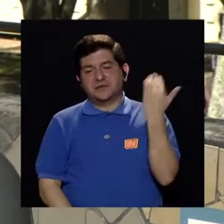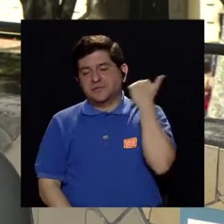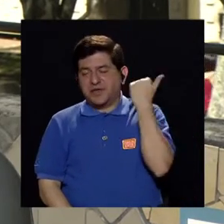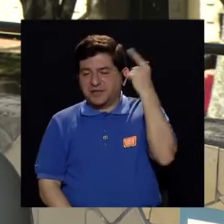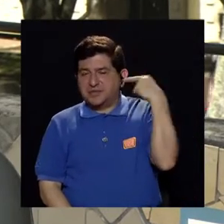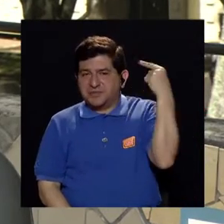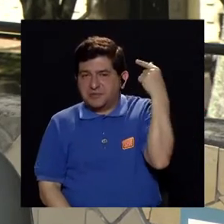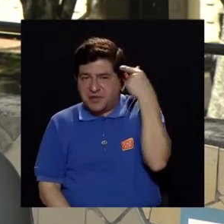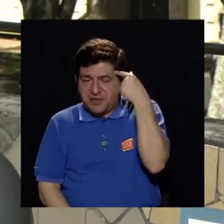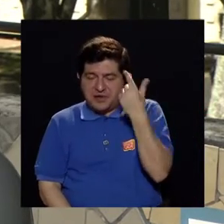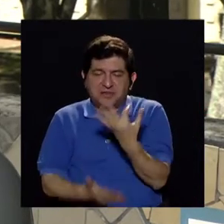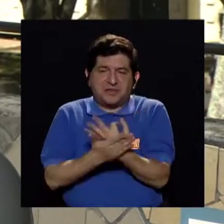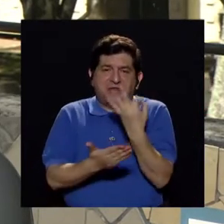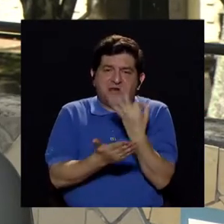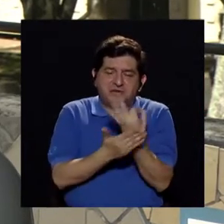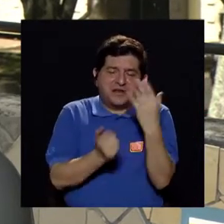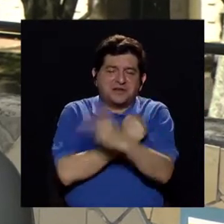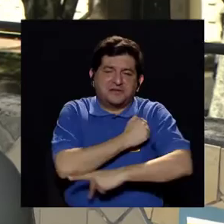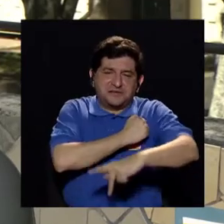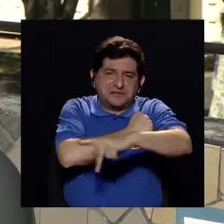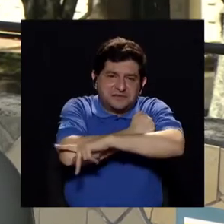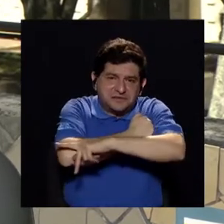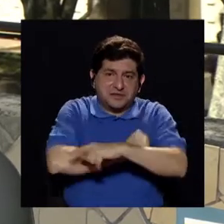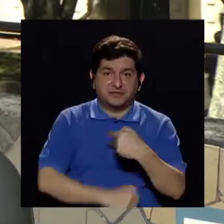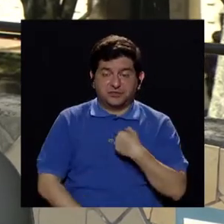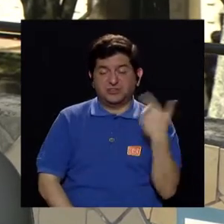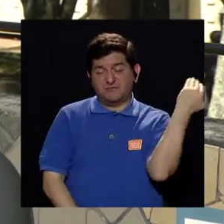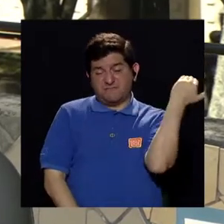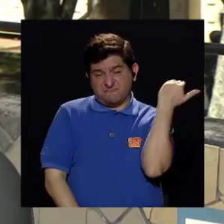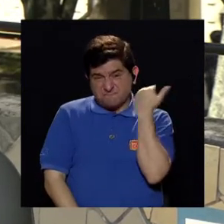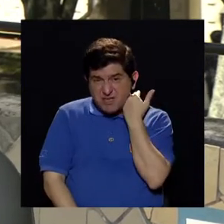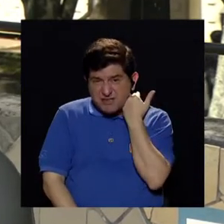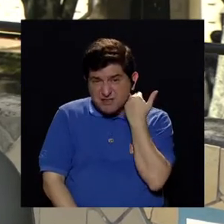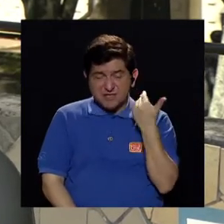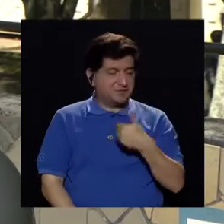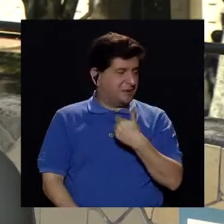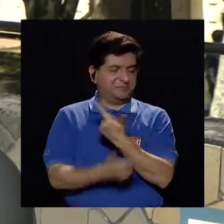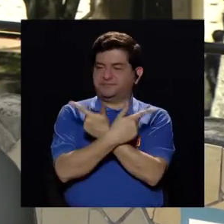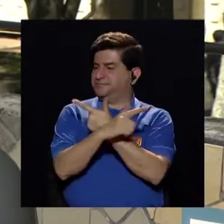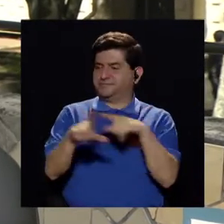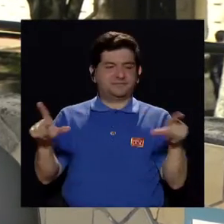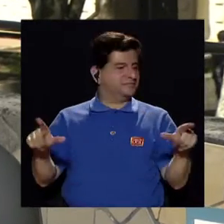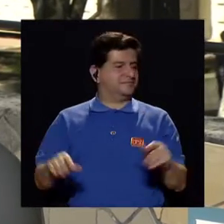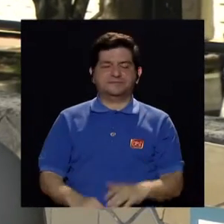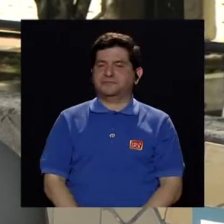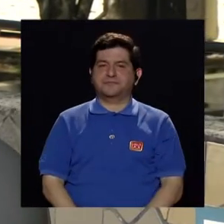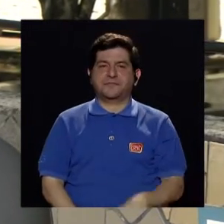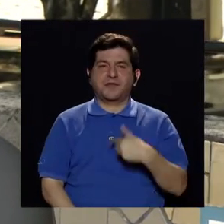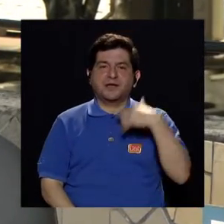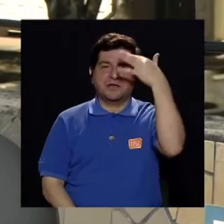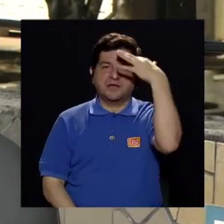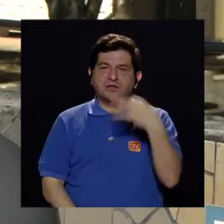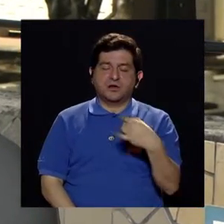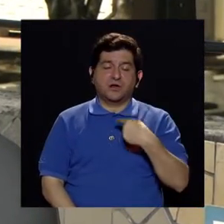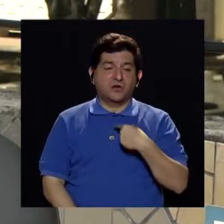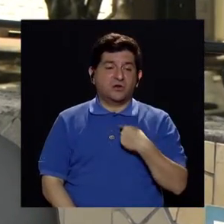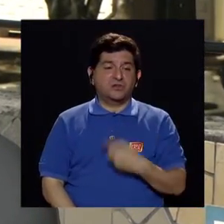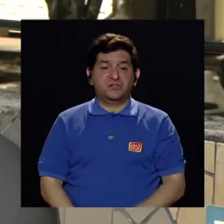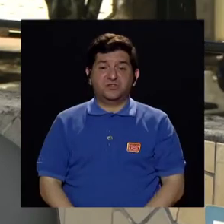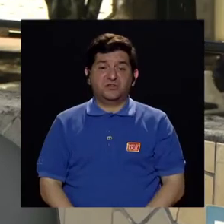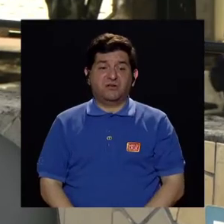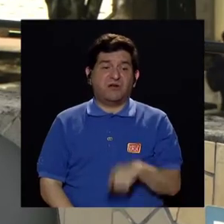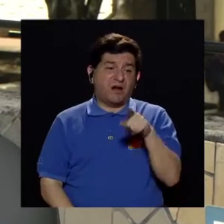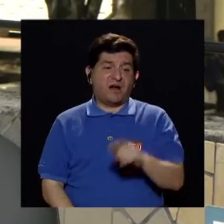gobierno, de las finanzas del país, cuando yo soy víctima no tengo libertad y creo que estoy a merced de lo